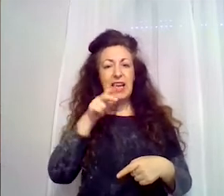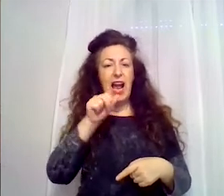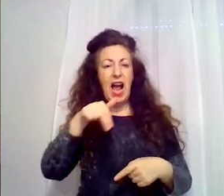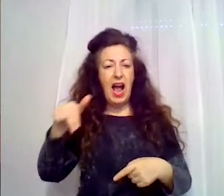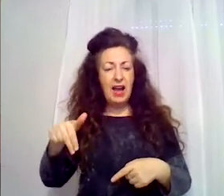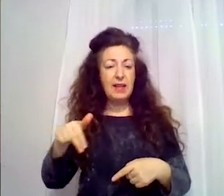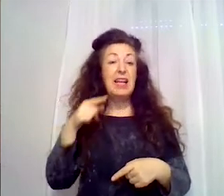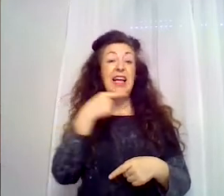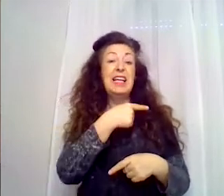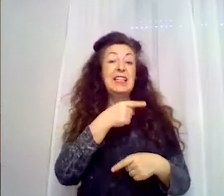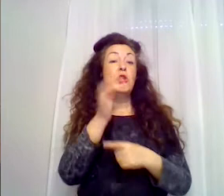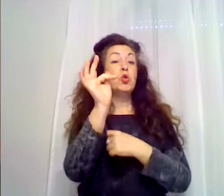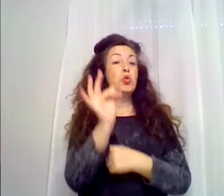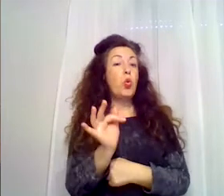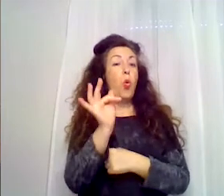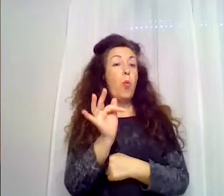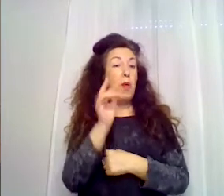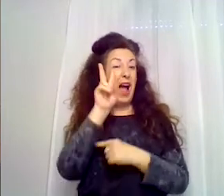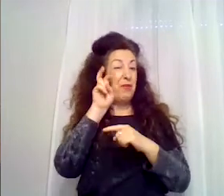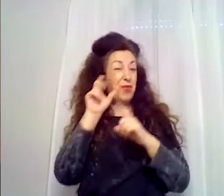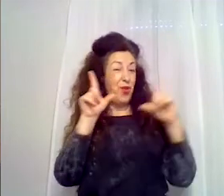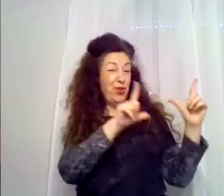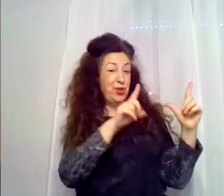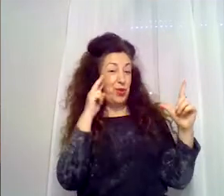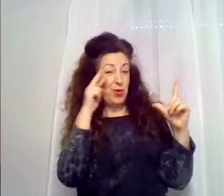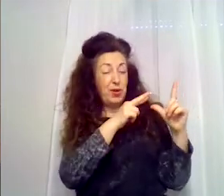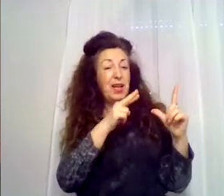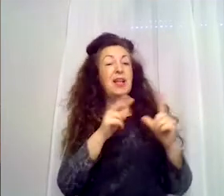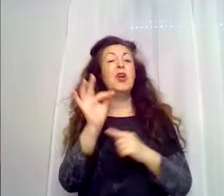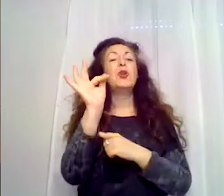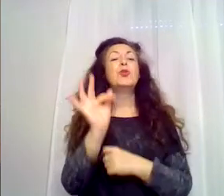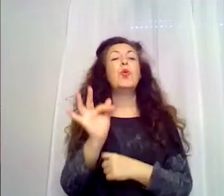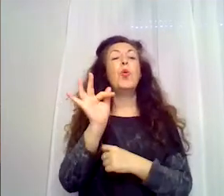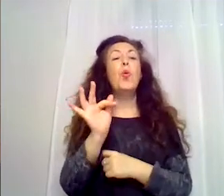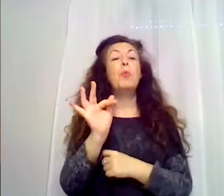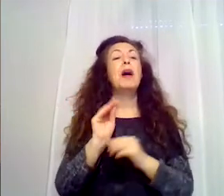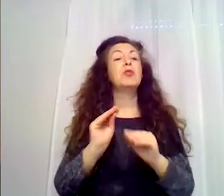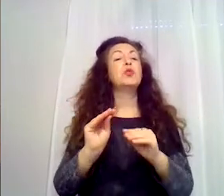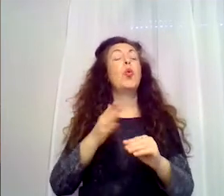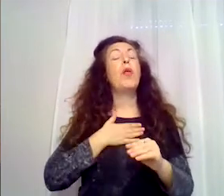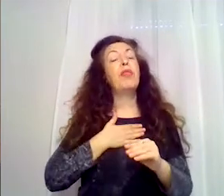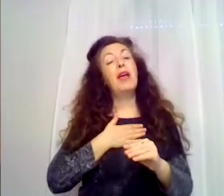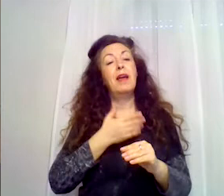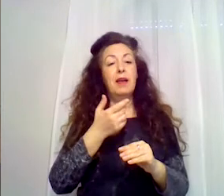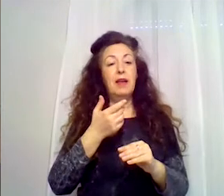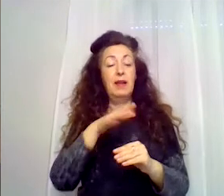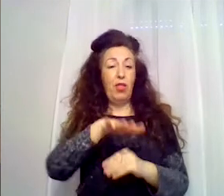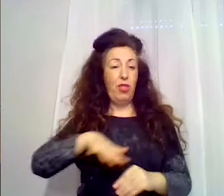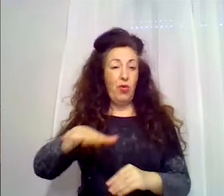Francis Walsingham, sino con otro de los miembros de la familia, Thomas Walsingham. Esta es la